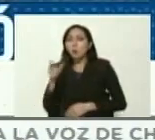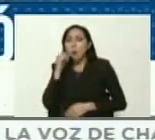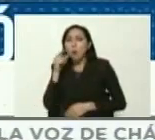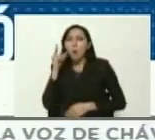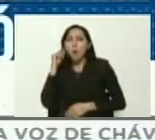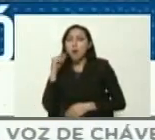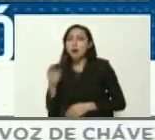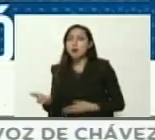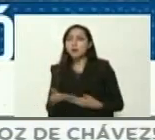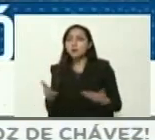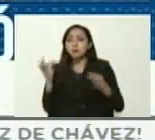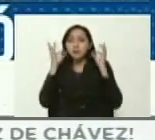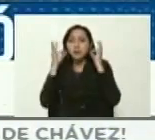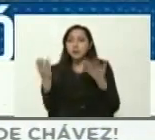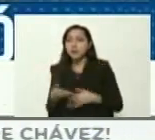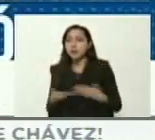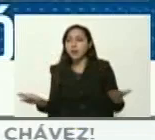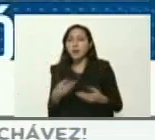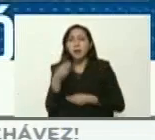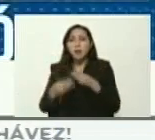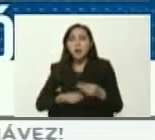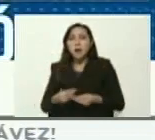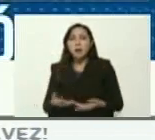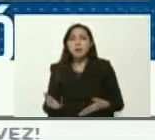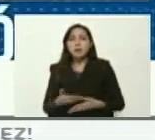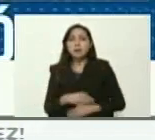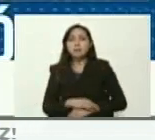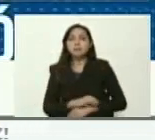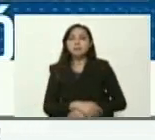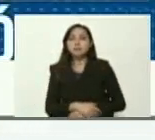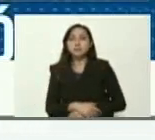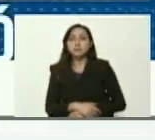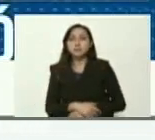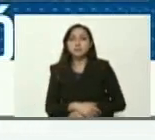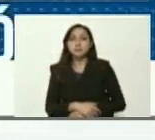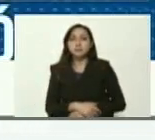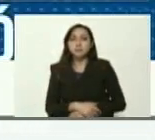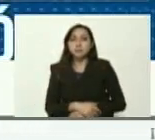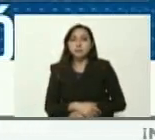Angélica, Erika, Pedro, María, José.